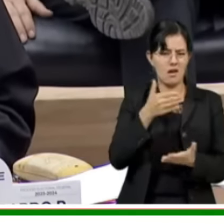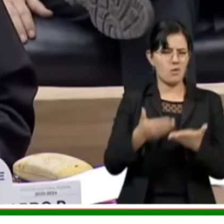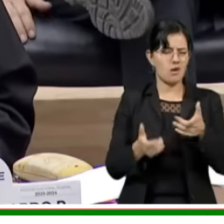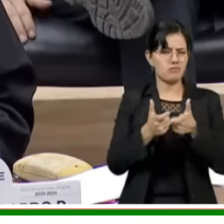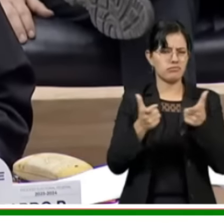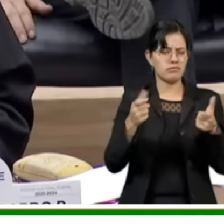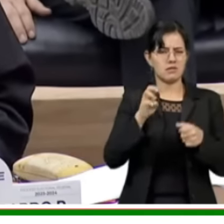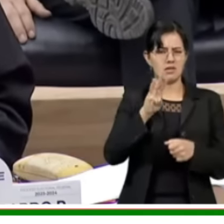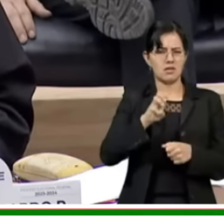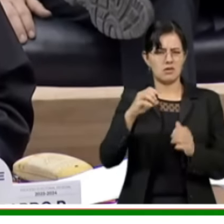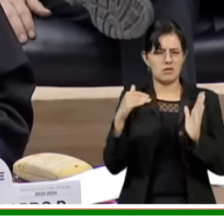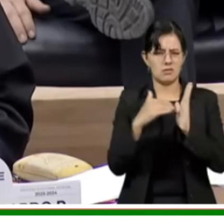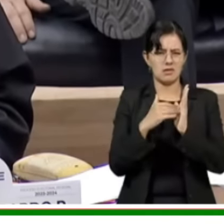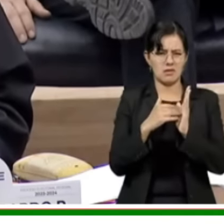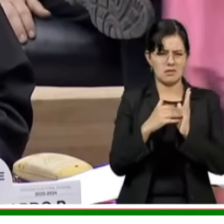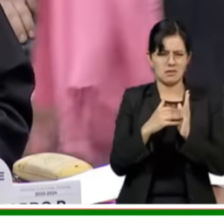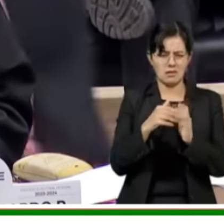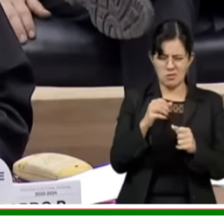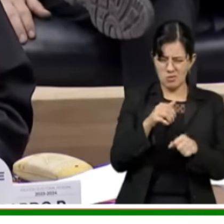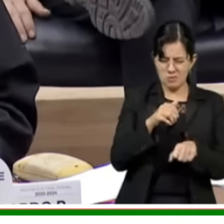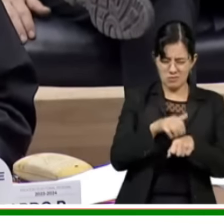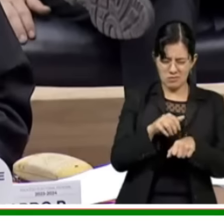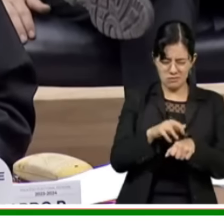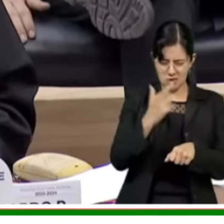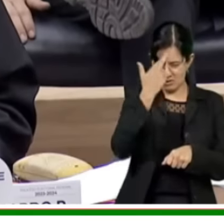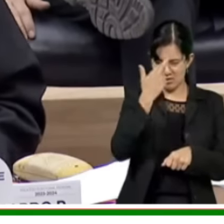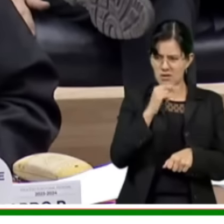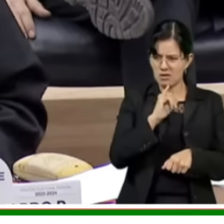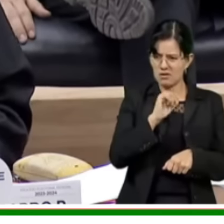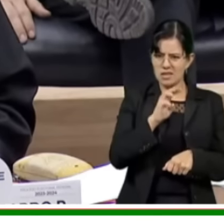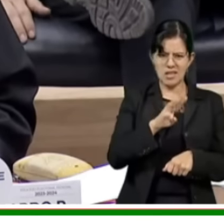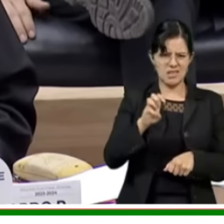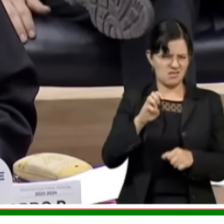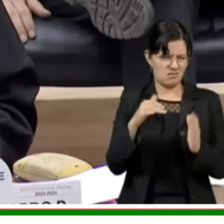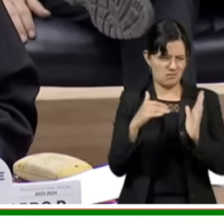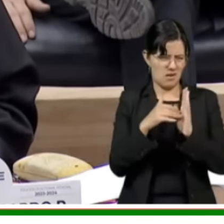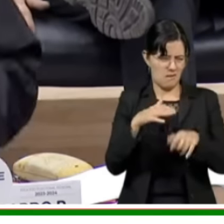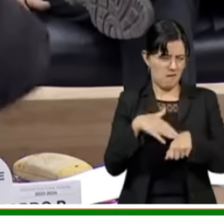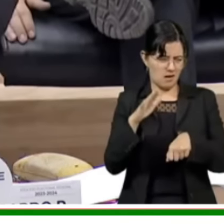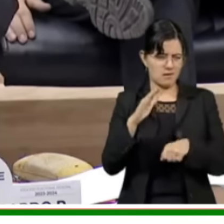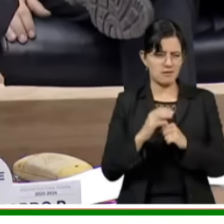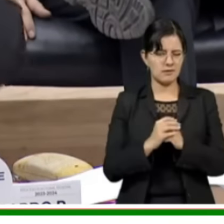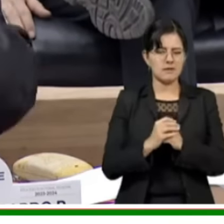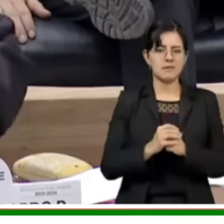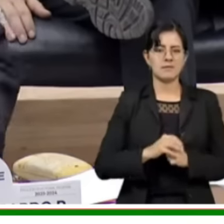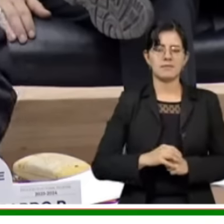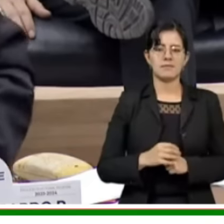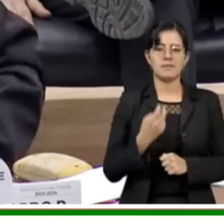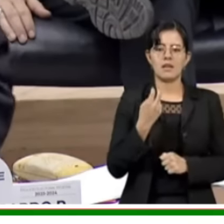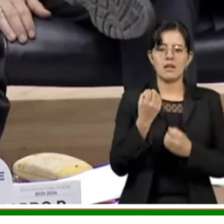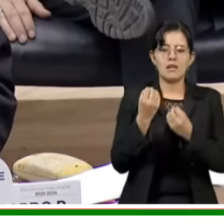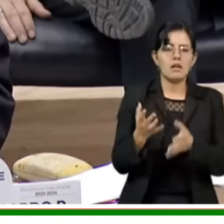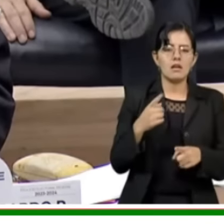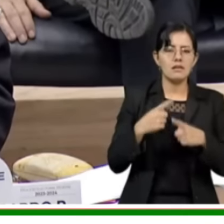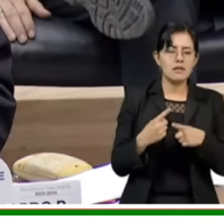dig ya has se me el número pas de 80000 sí a 300 y tantos y se lo dan a su estructura